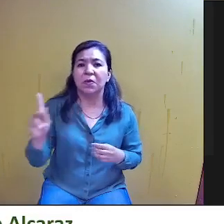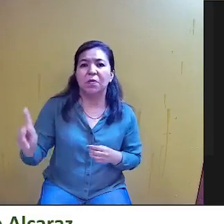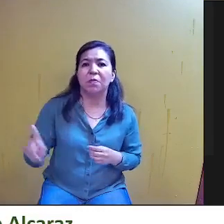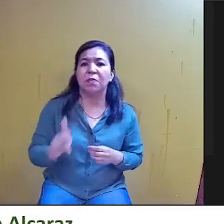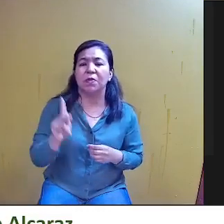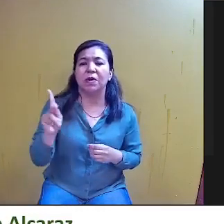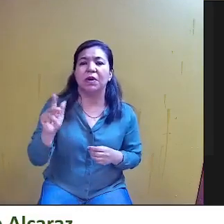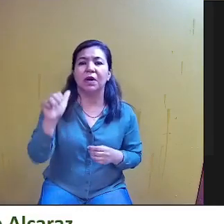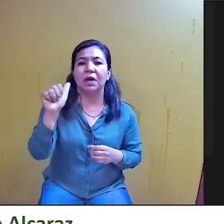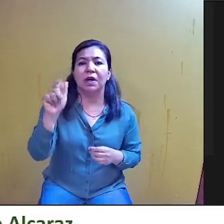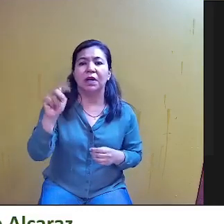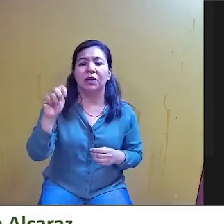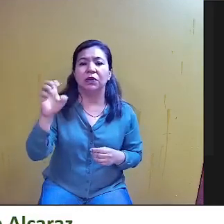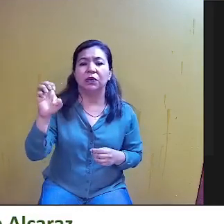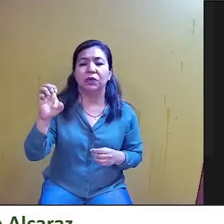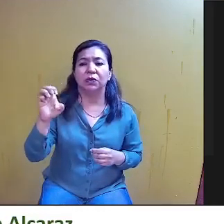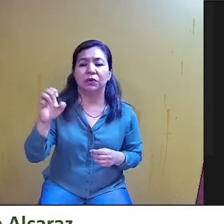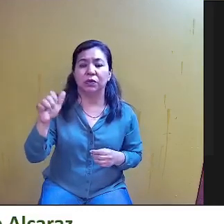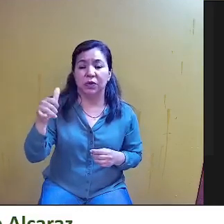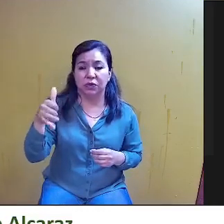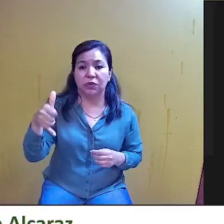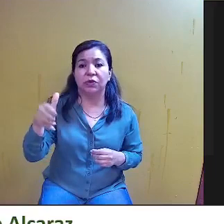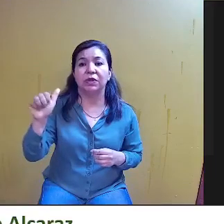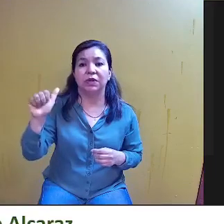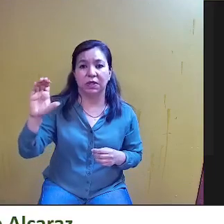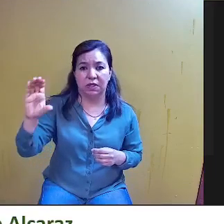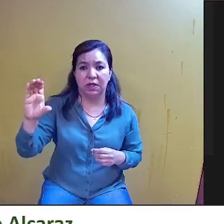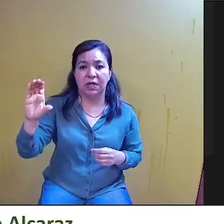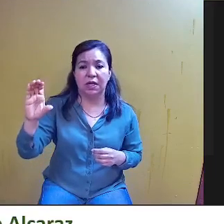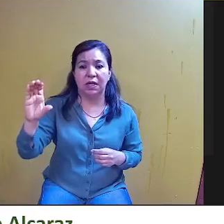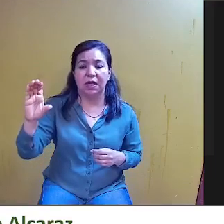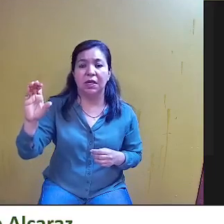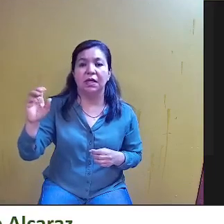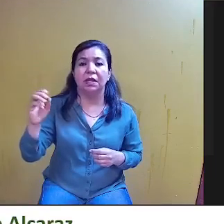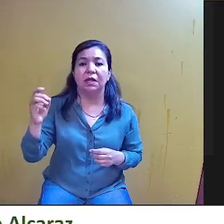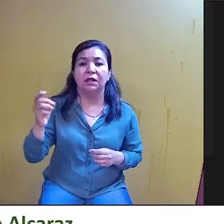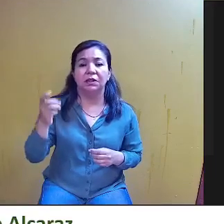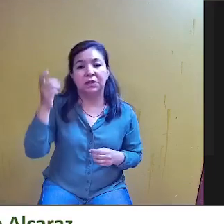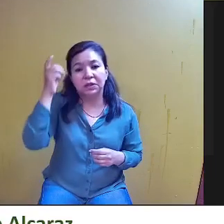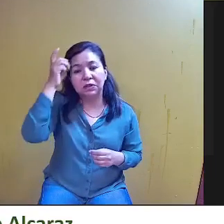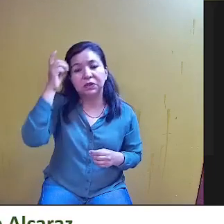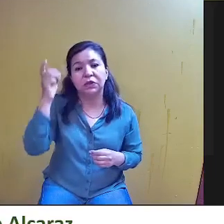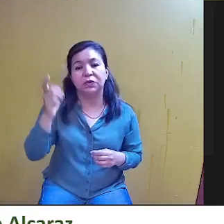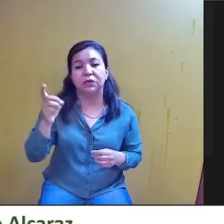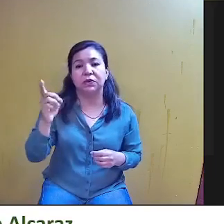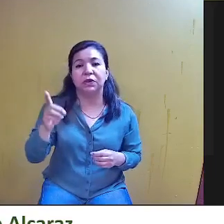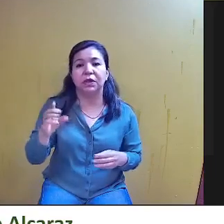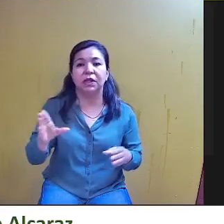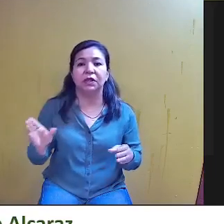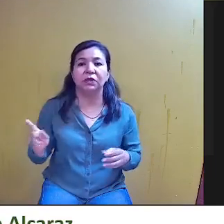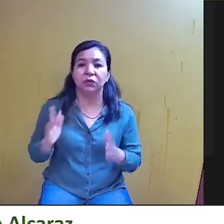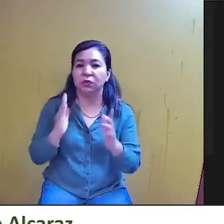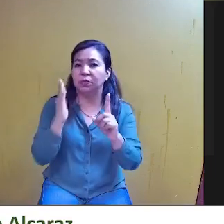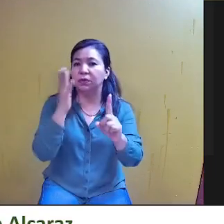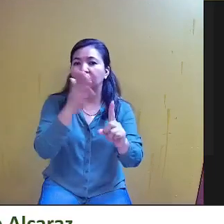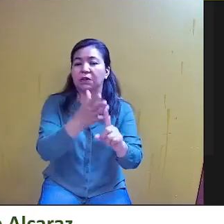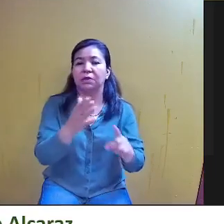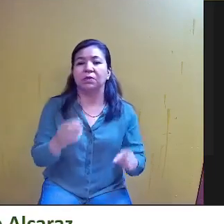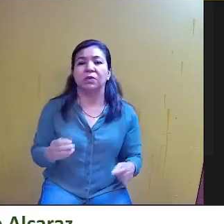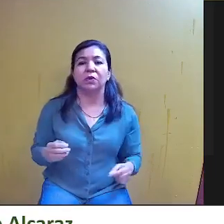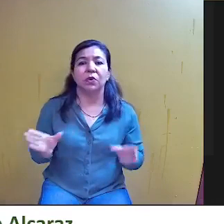municipio independiente, dueño de su propio destino. Juntos lo vamos a lograr.